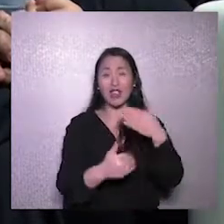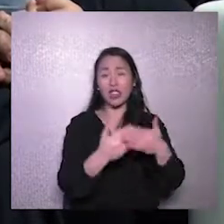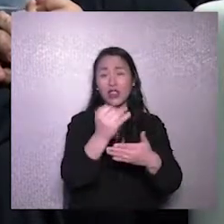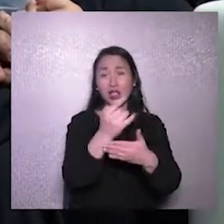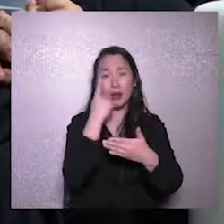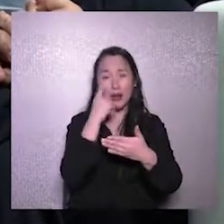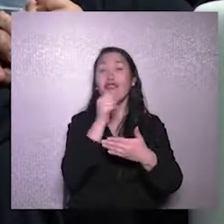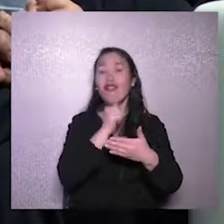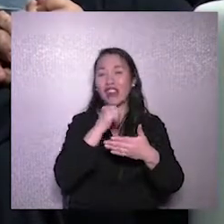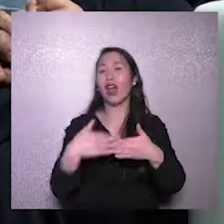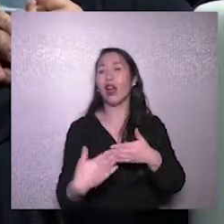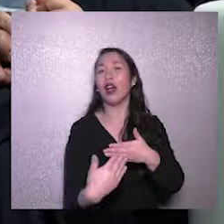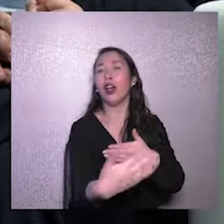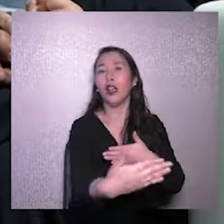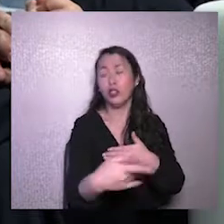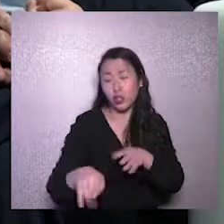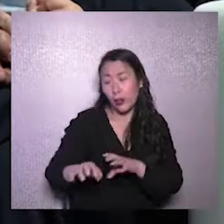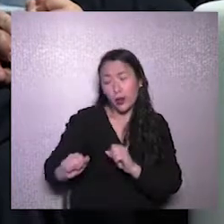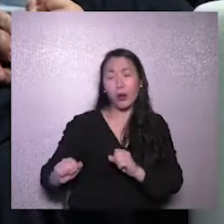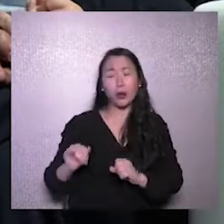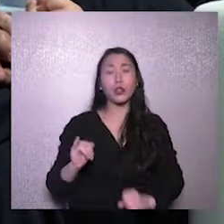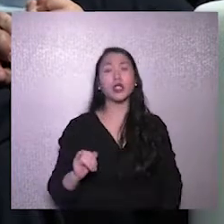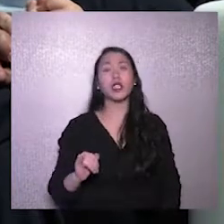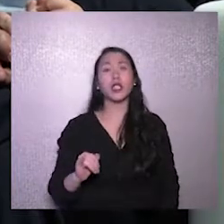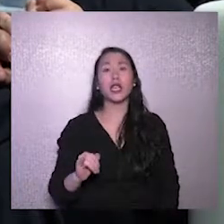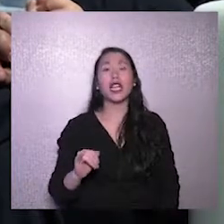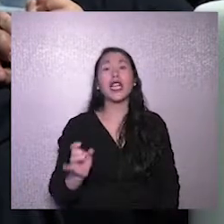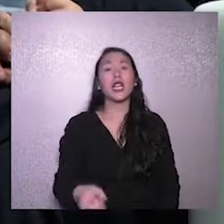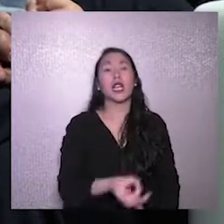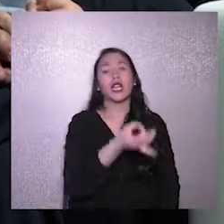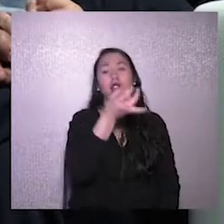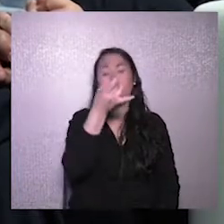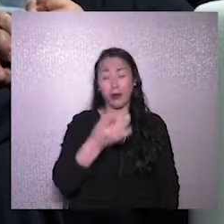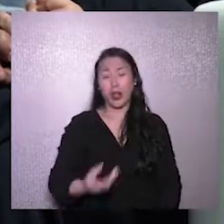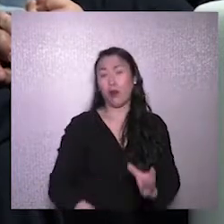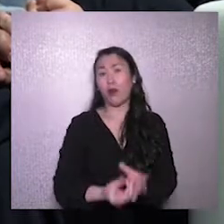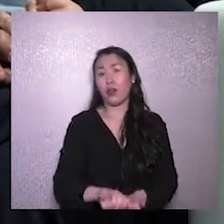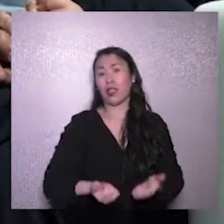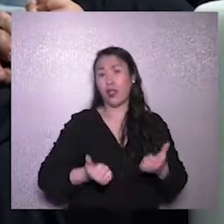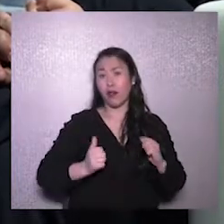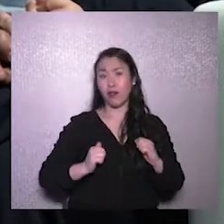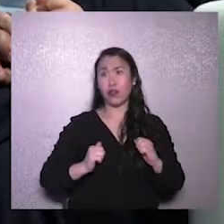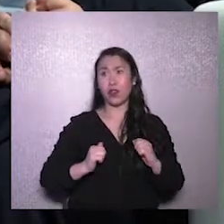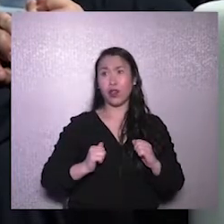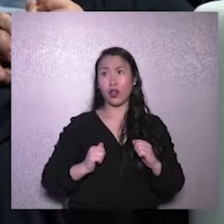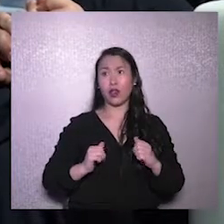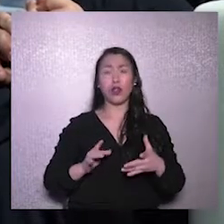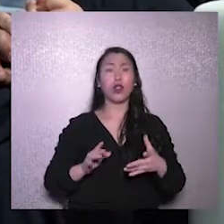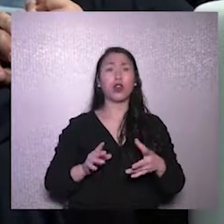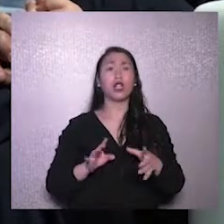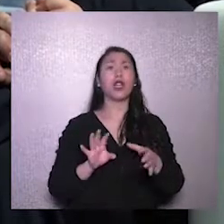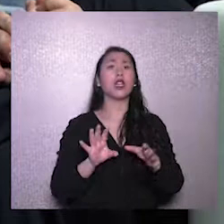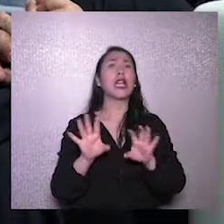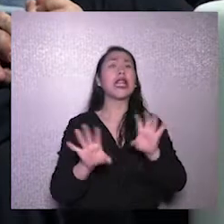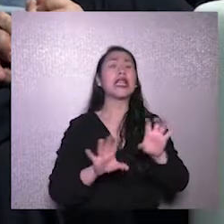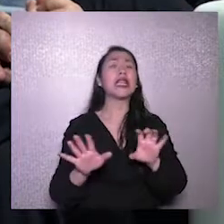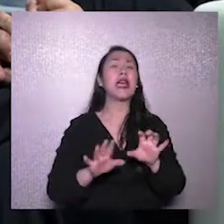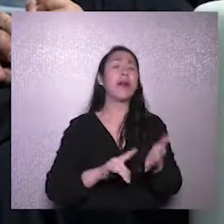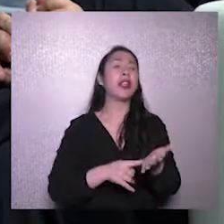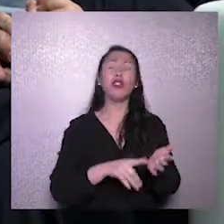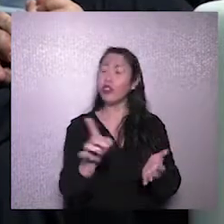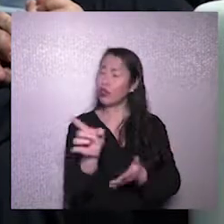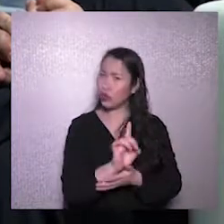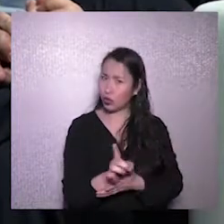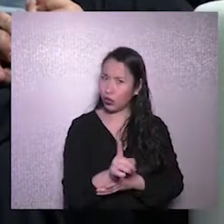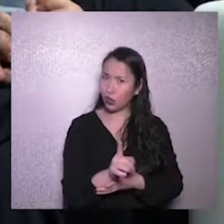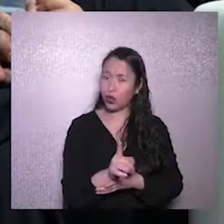eso estuvimos de acuerdo. Estamos de acuerdo. ¿No? Y que no solamente hay nuevos desafíos que tienen que ver con las enfermedades crónicas. No, recientes